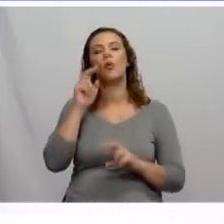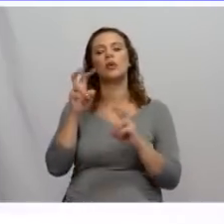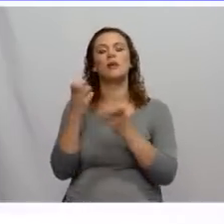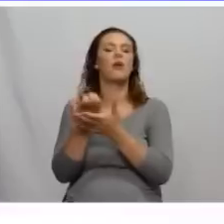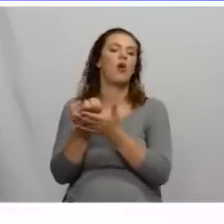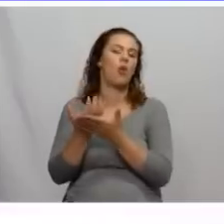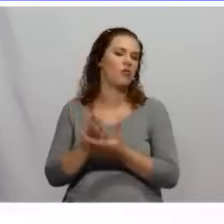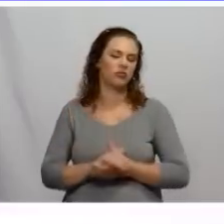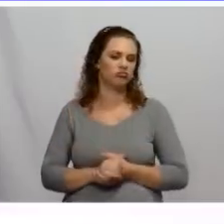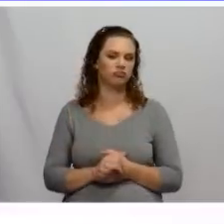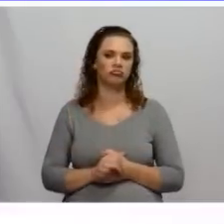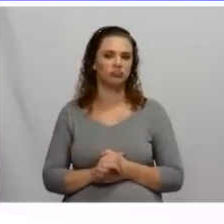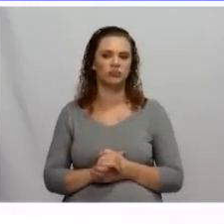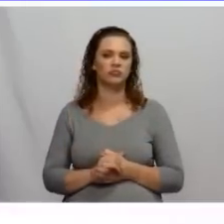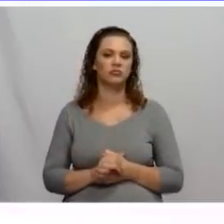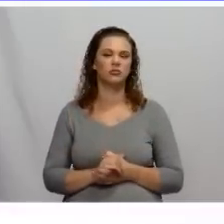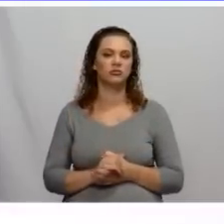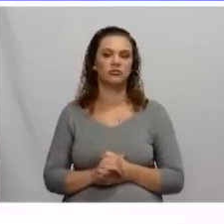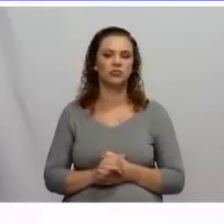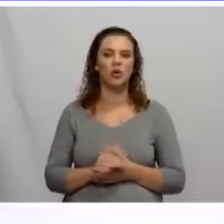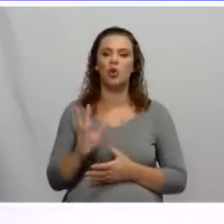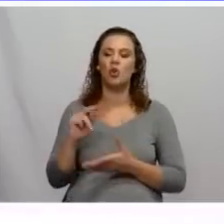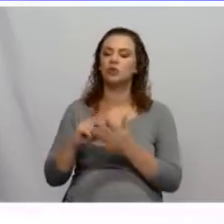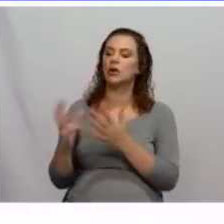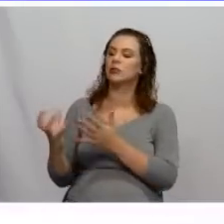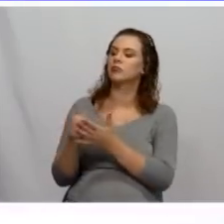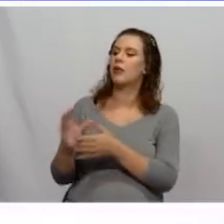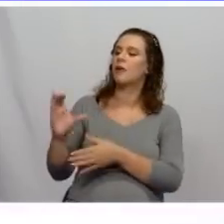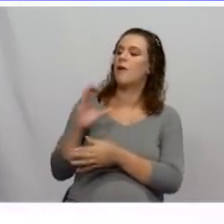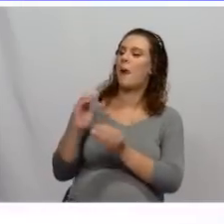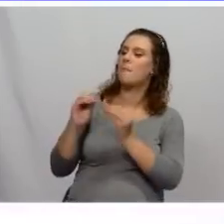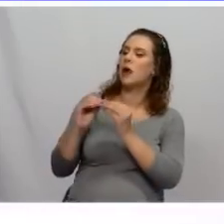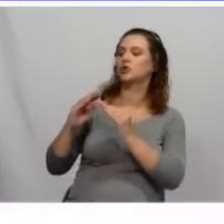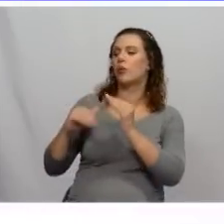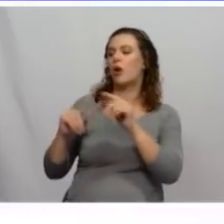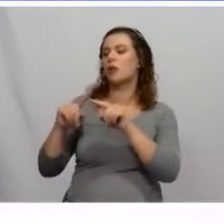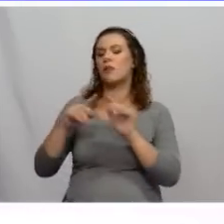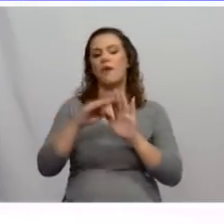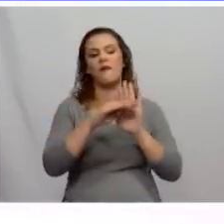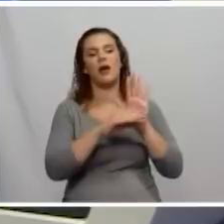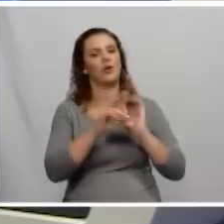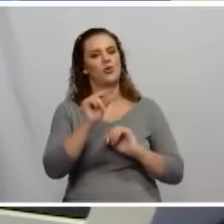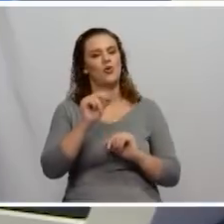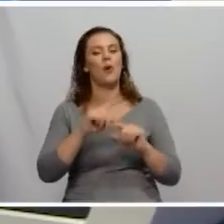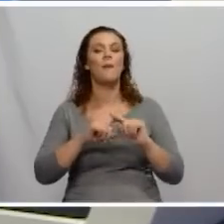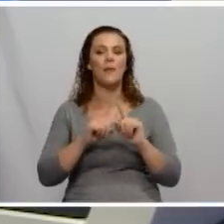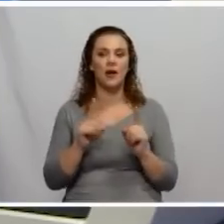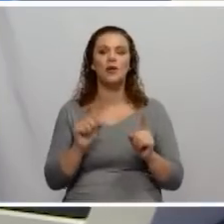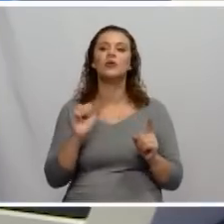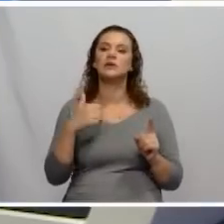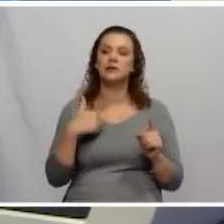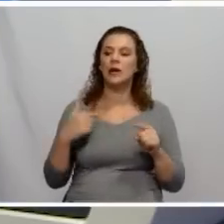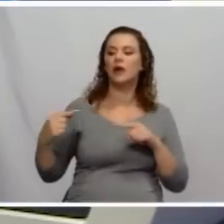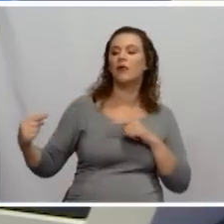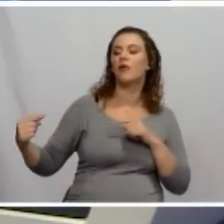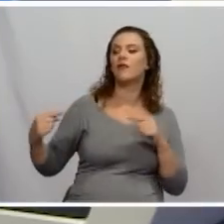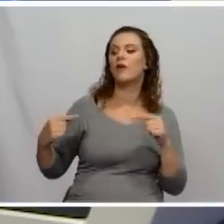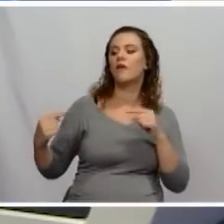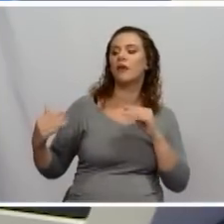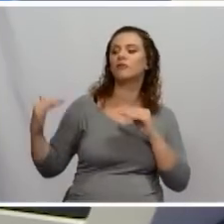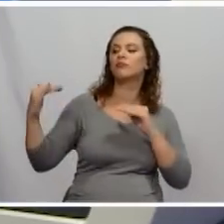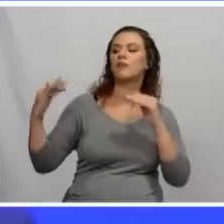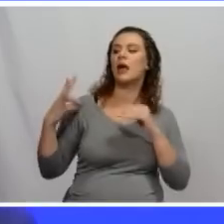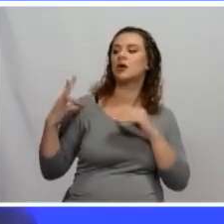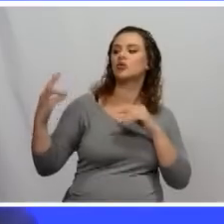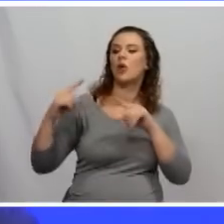económico Porque tampoco es que cobran más o cobran menos Dependiendo el ranking FIFA No pero si hay rivales que